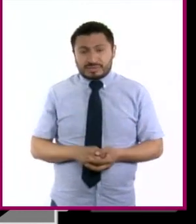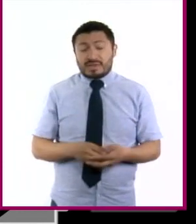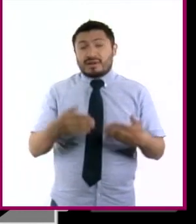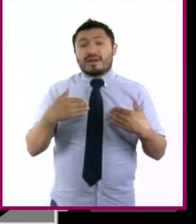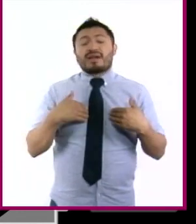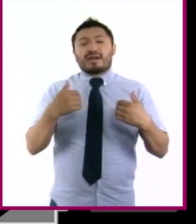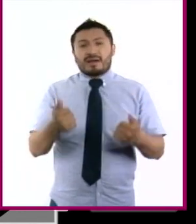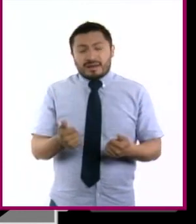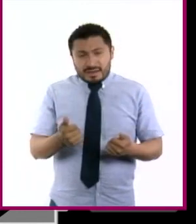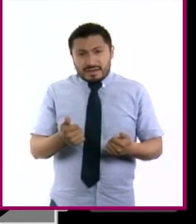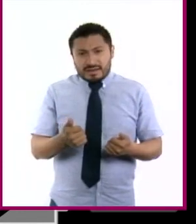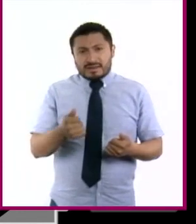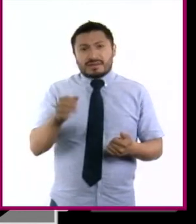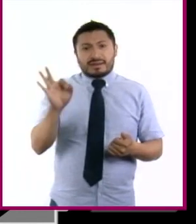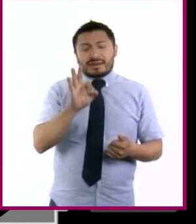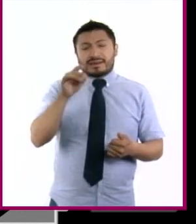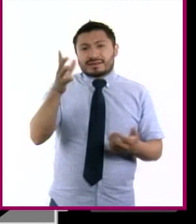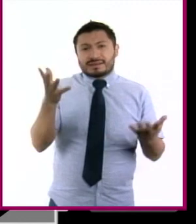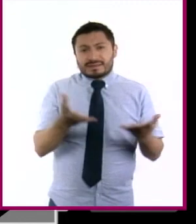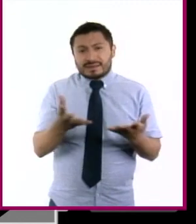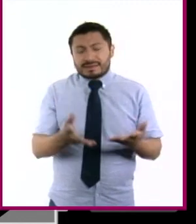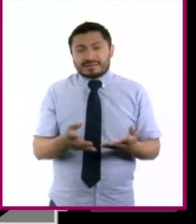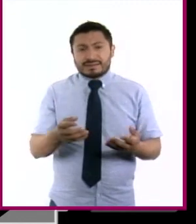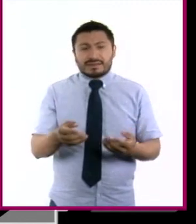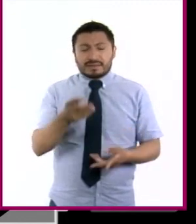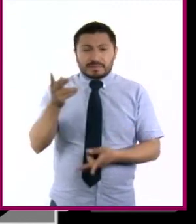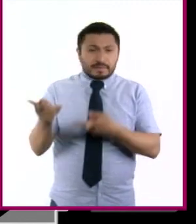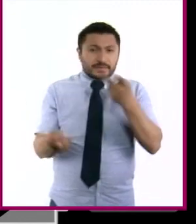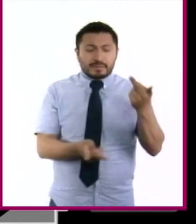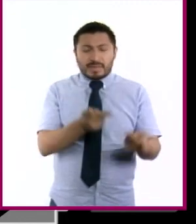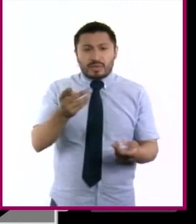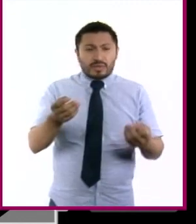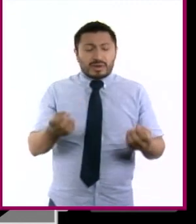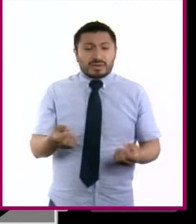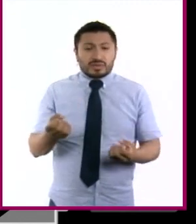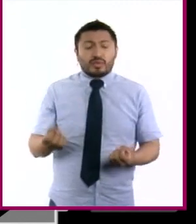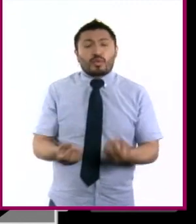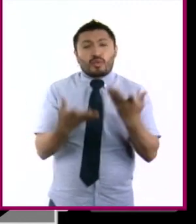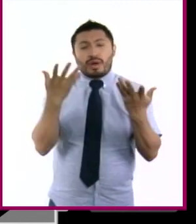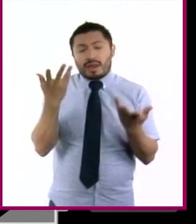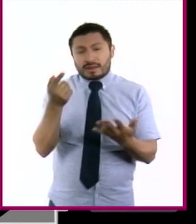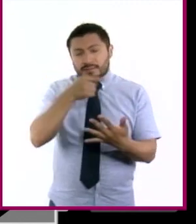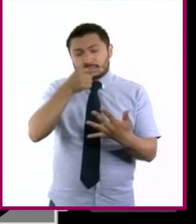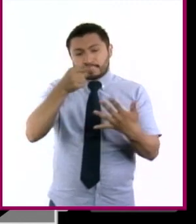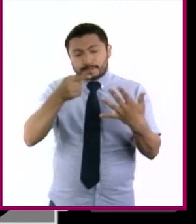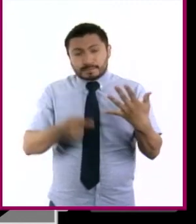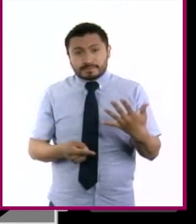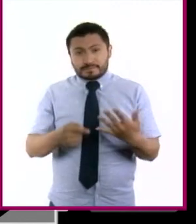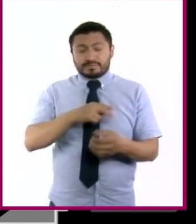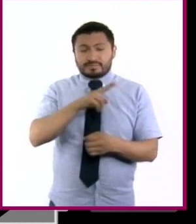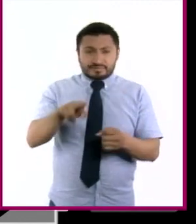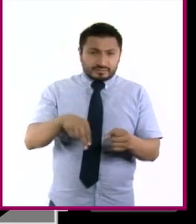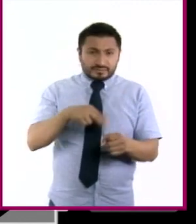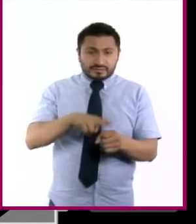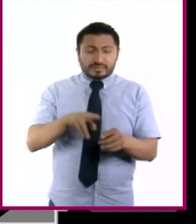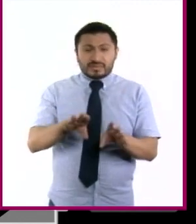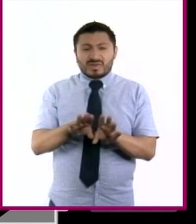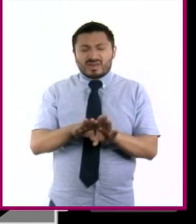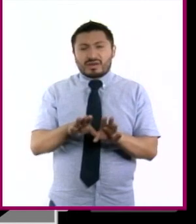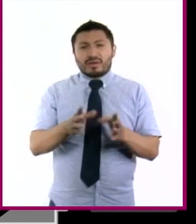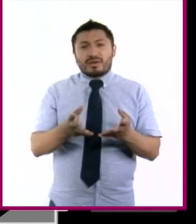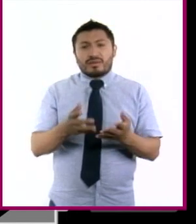Entender que si se está haciendo un acercamiento cuantitativo, normalmente los formularios tienen que ser pues mucho